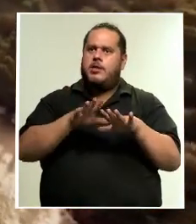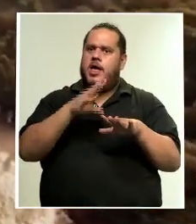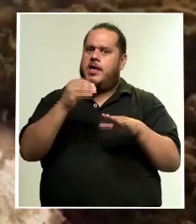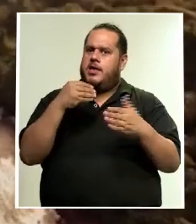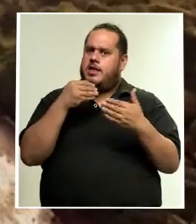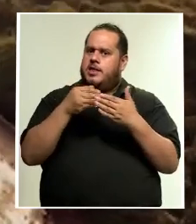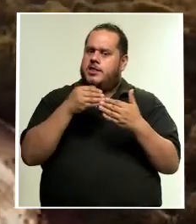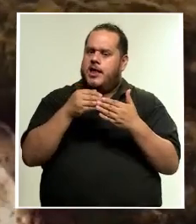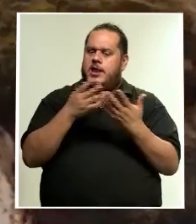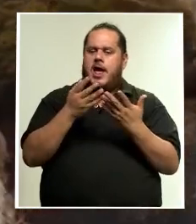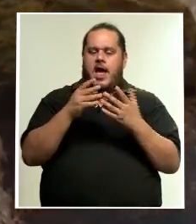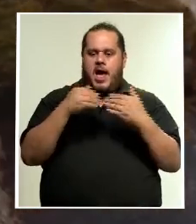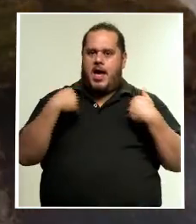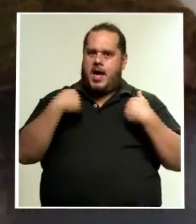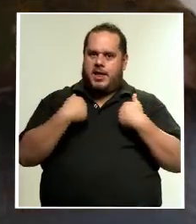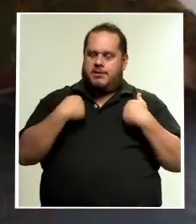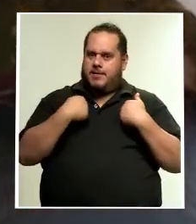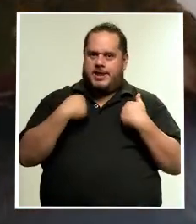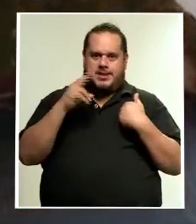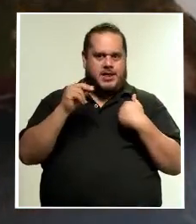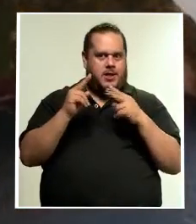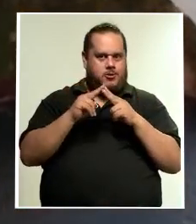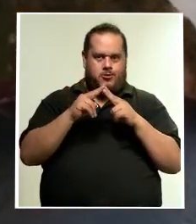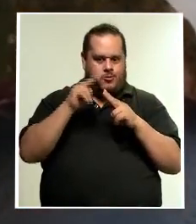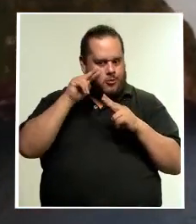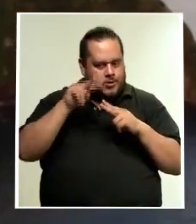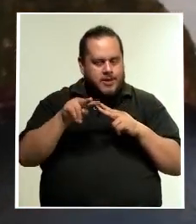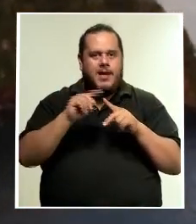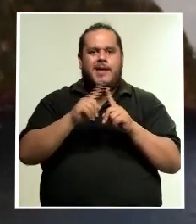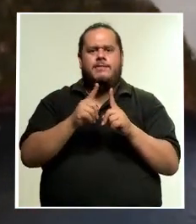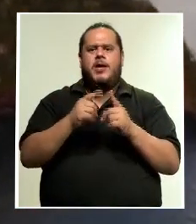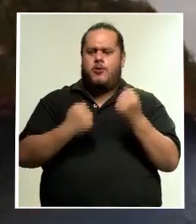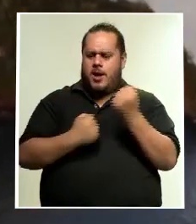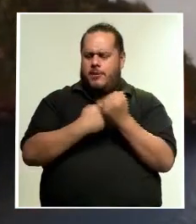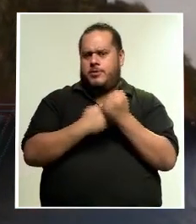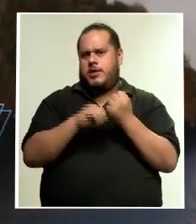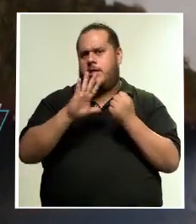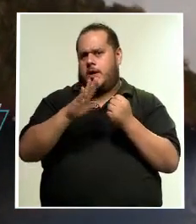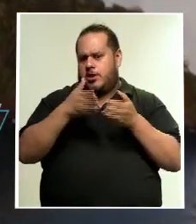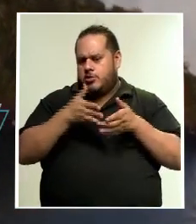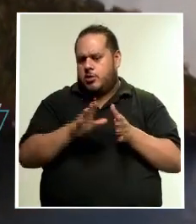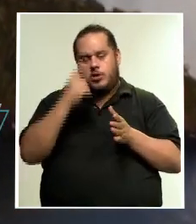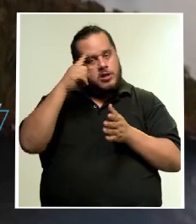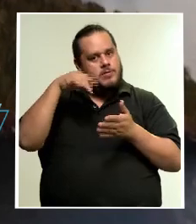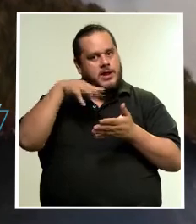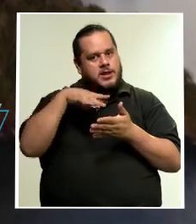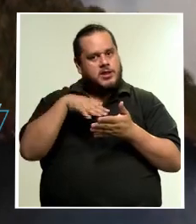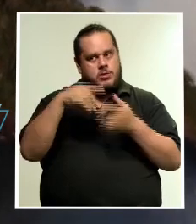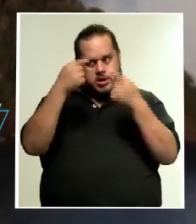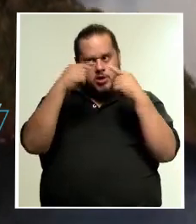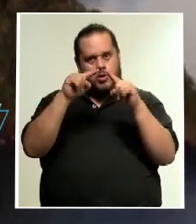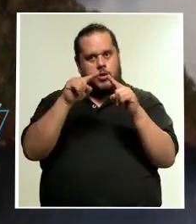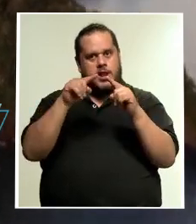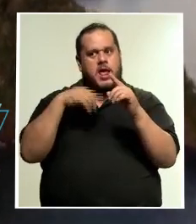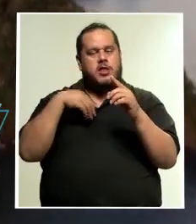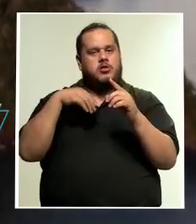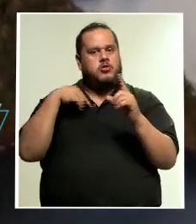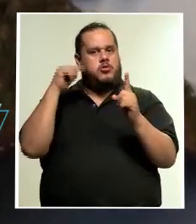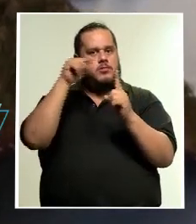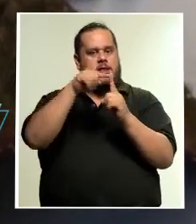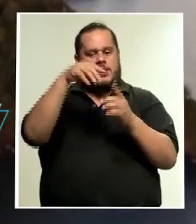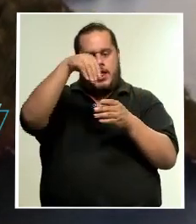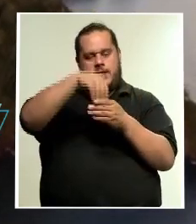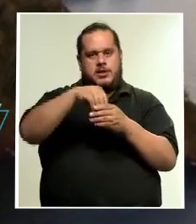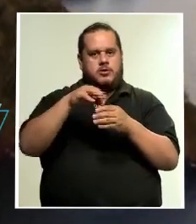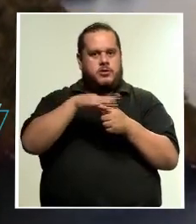cercana a especies inigualables, sino que también ha apoyado a sus hijos para que estudien y logren sus metas. Dentro de la isla,